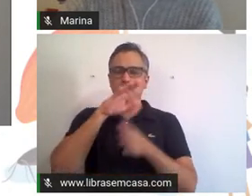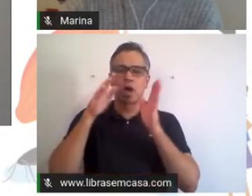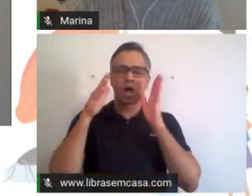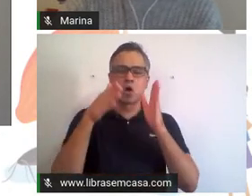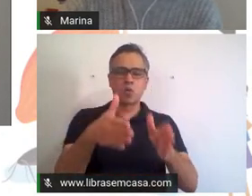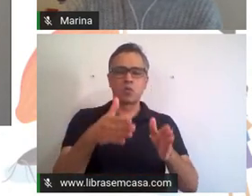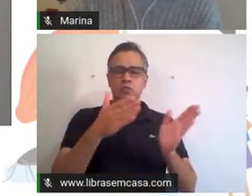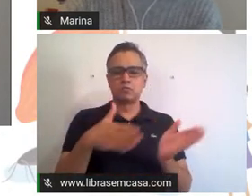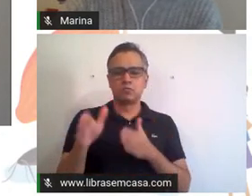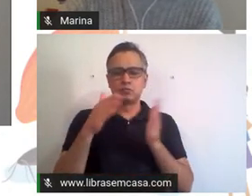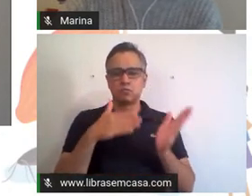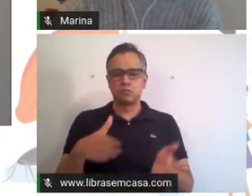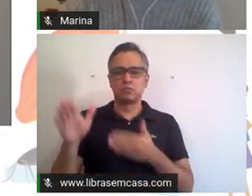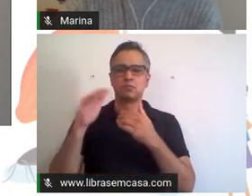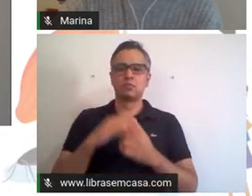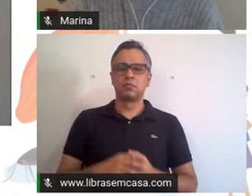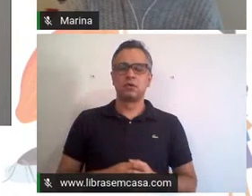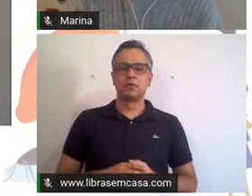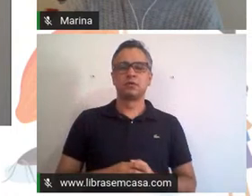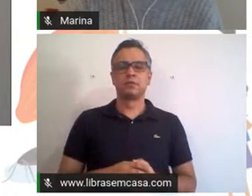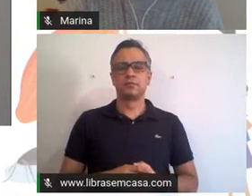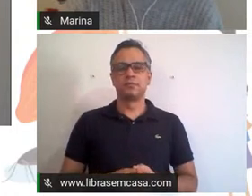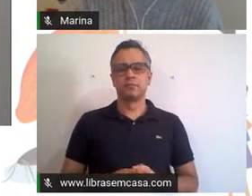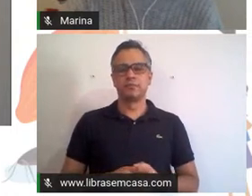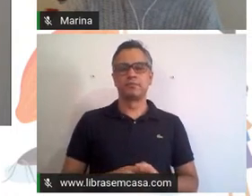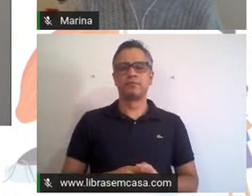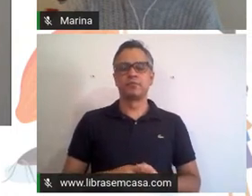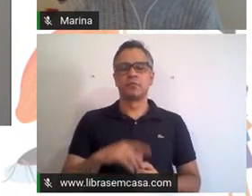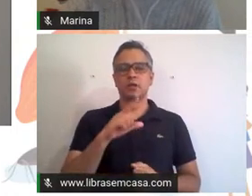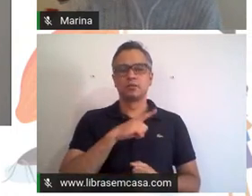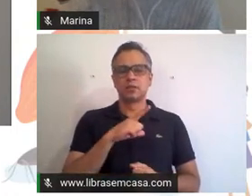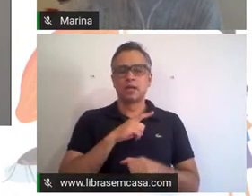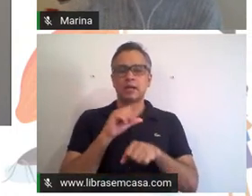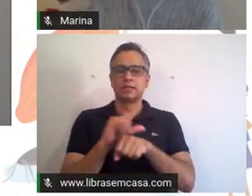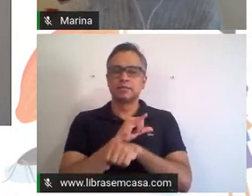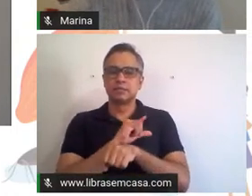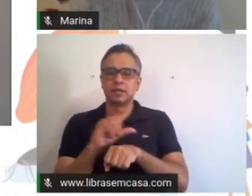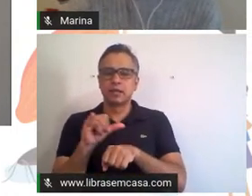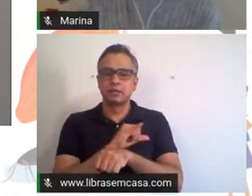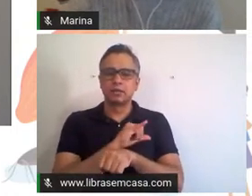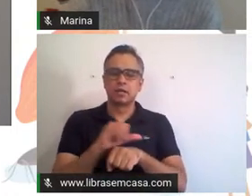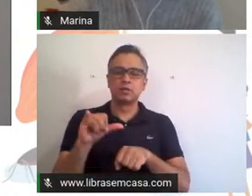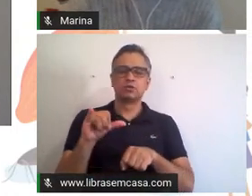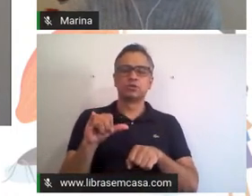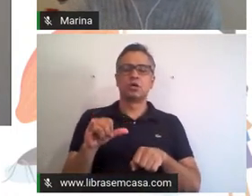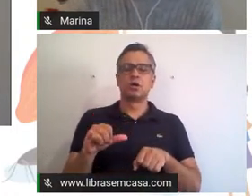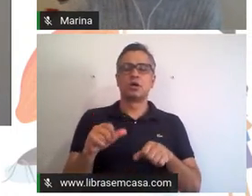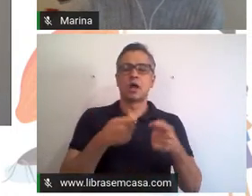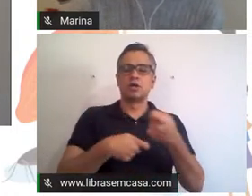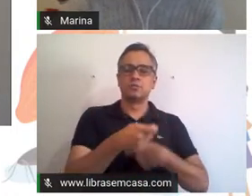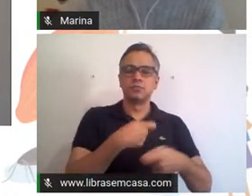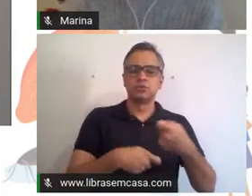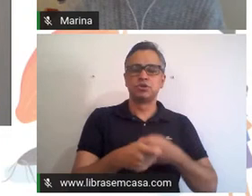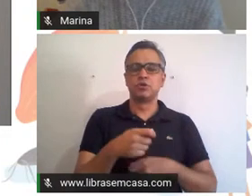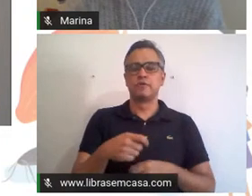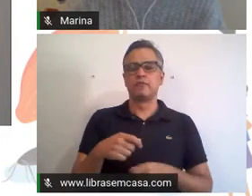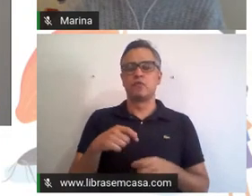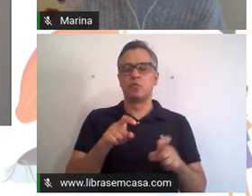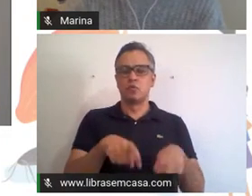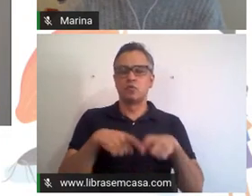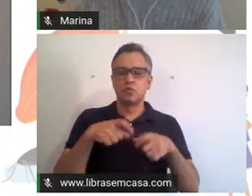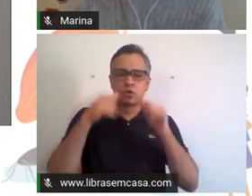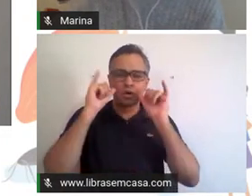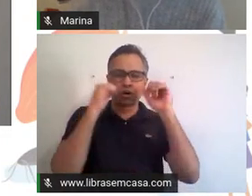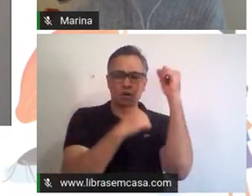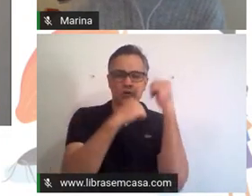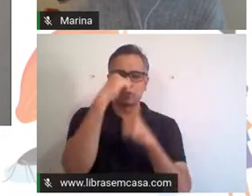una tras otra medidas tendientes a profundizar el modelo extractivo, el modelo de agronegocio, el modelo de intoxicación colectiva al que